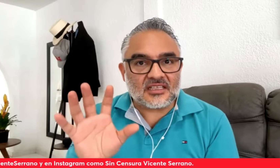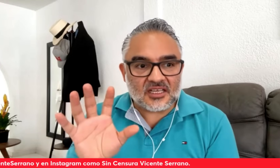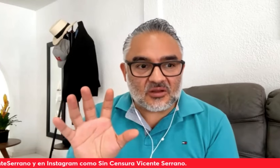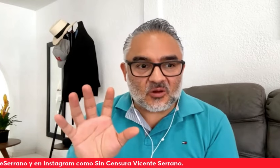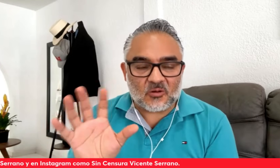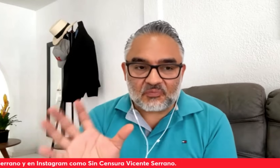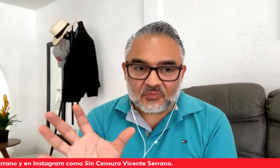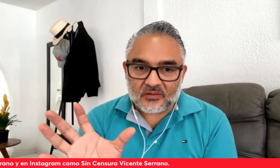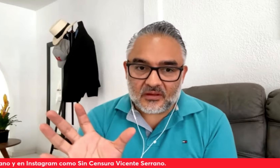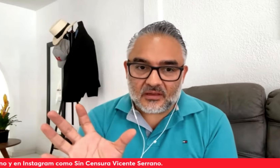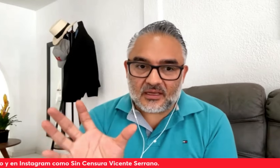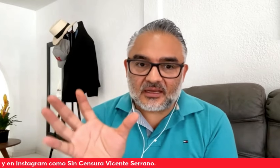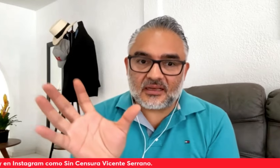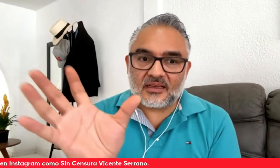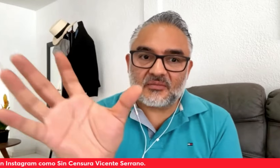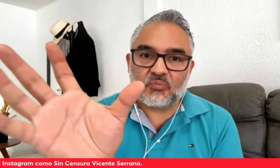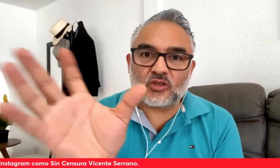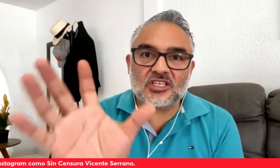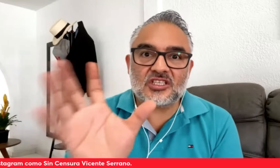está siendo